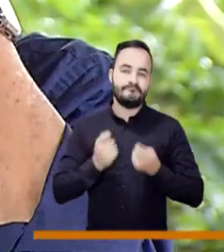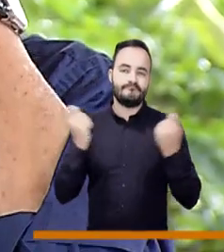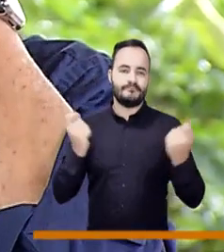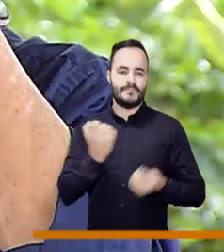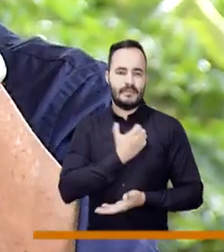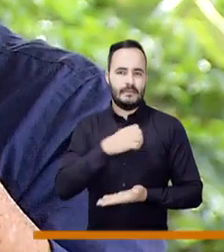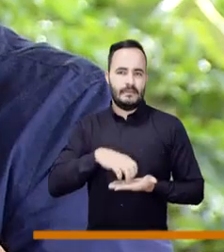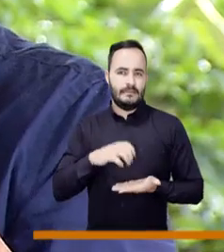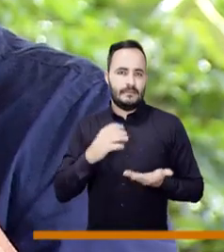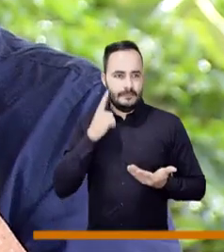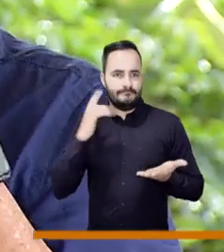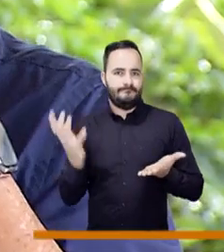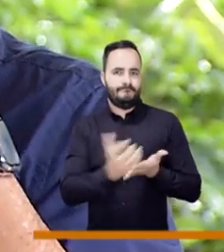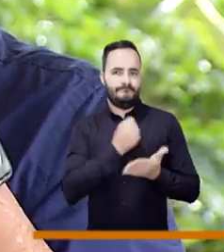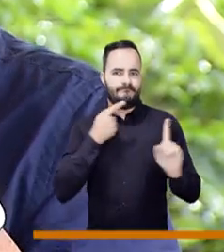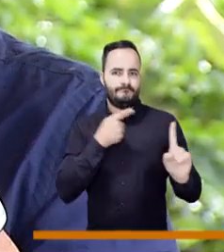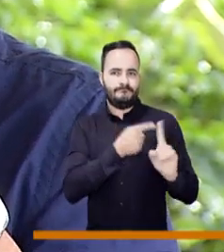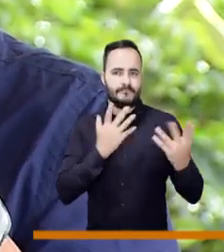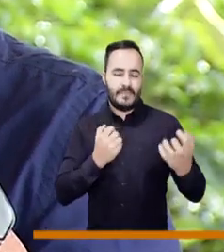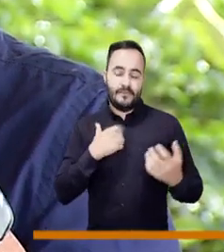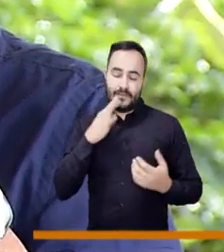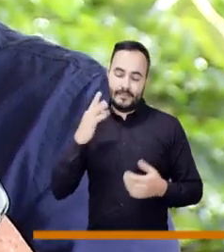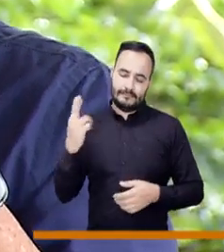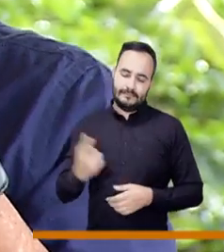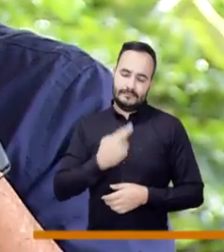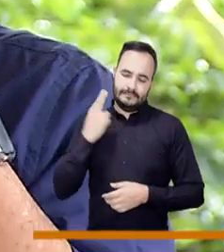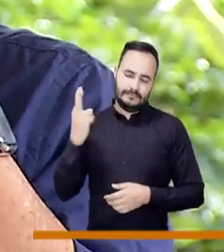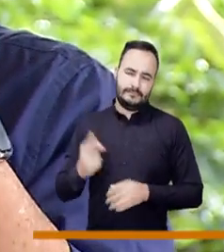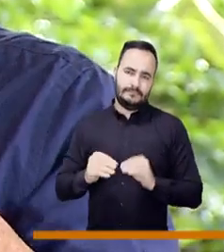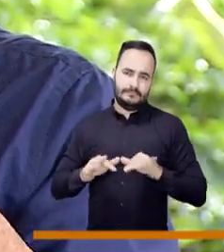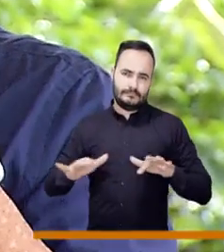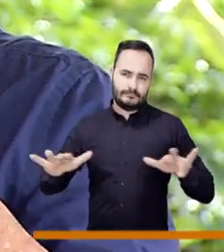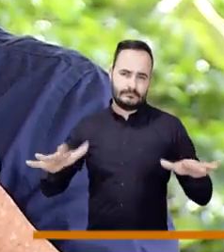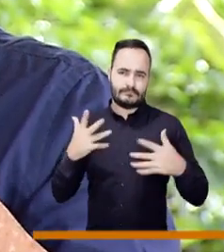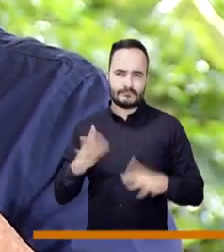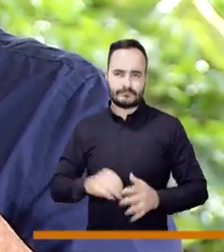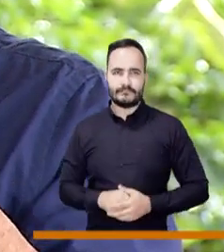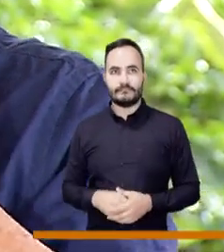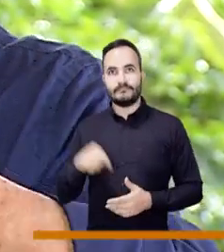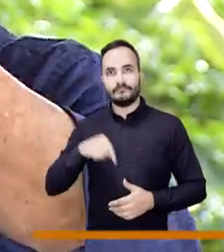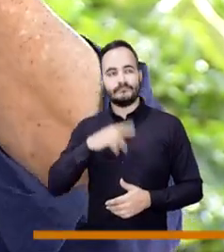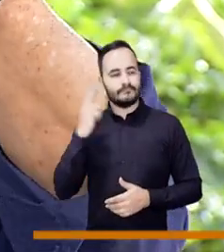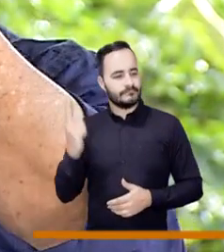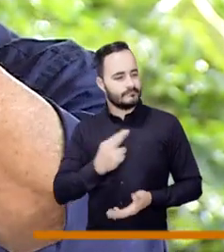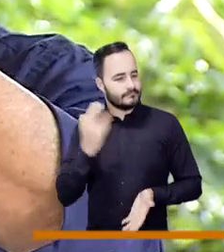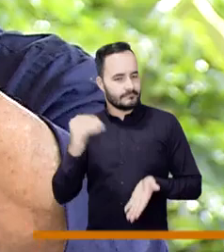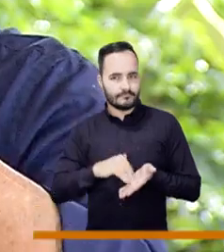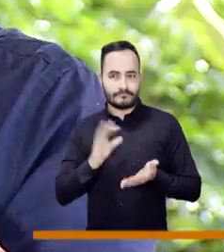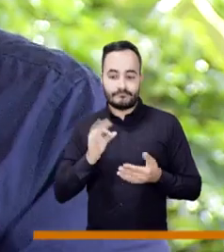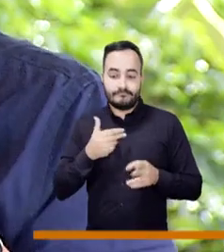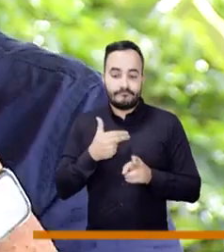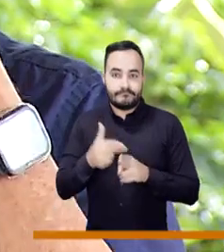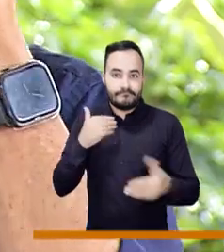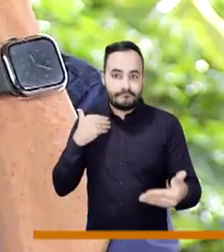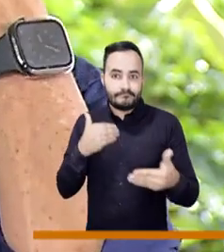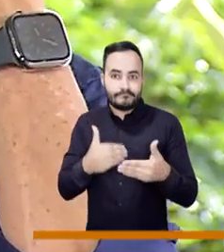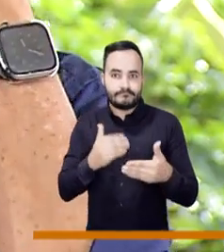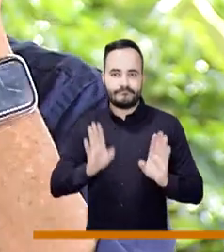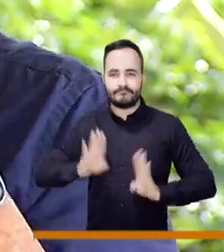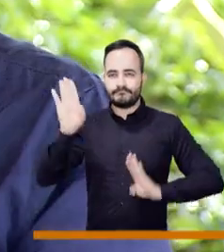me he rayado mucho en esto hace varias semanas y más hoy que nunca, pues a pocos días de las elecciones,